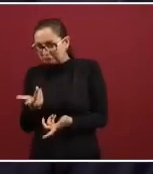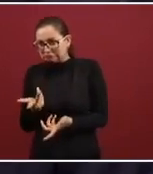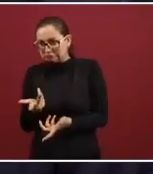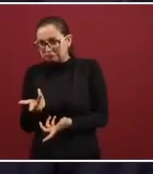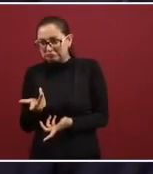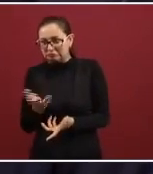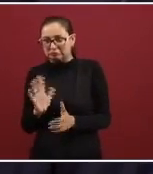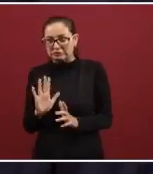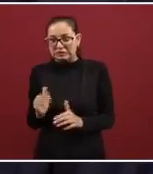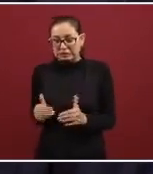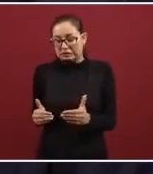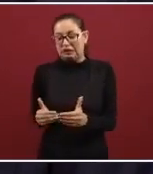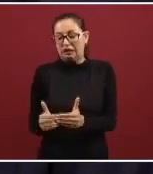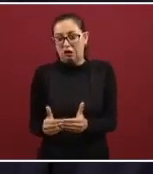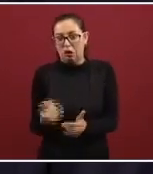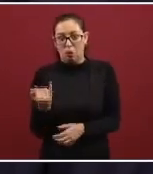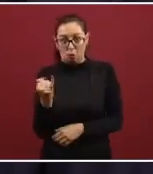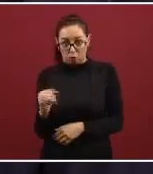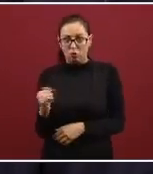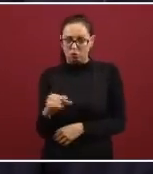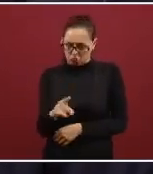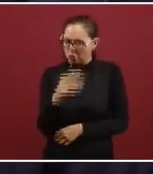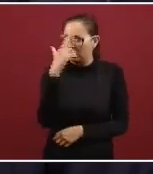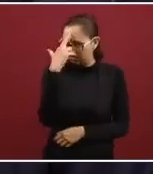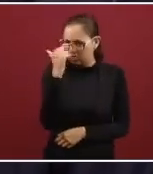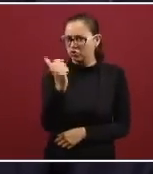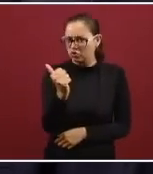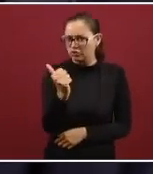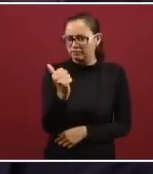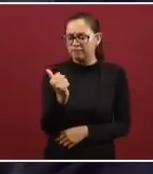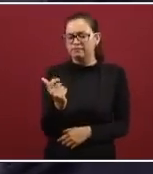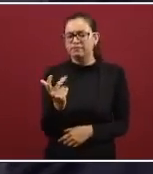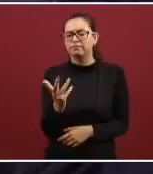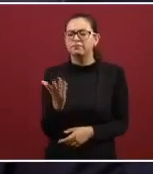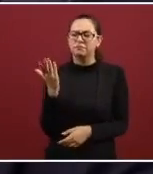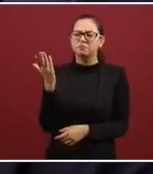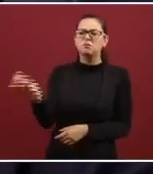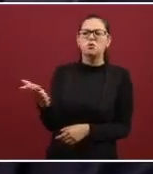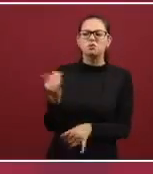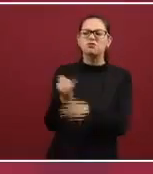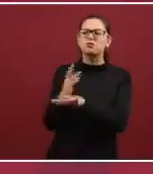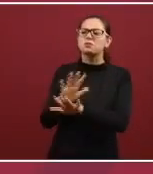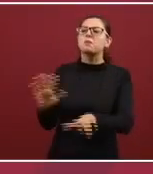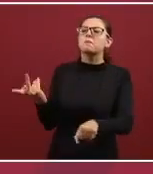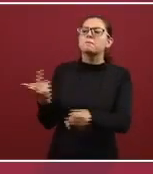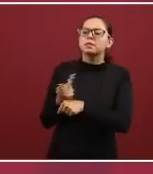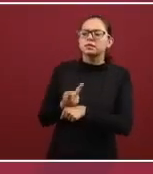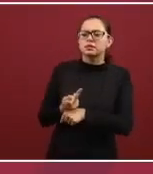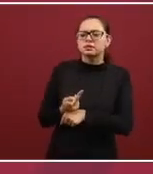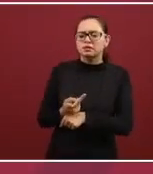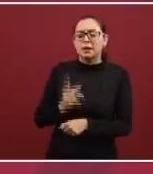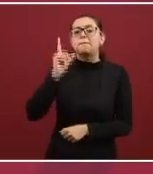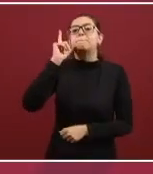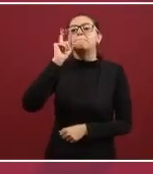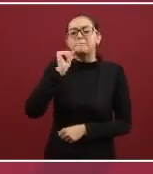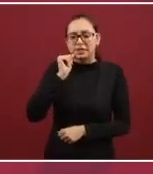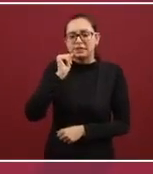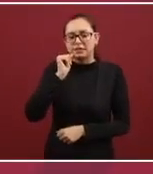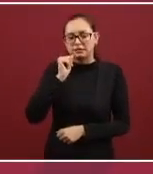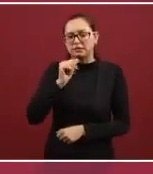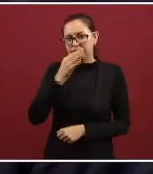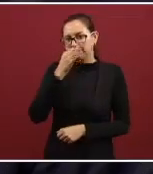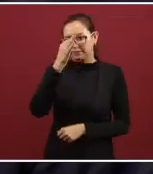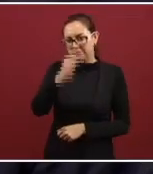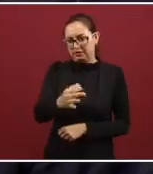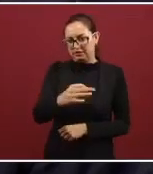Ya está terminando junio, tienes razón, y vamos a pedir el informe y mañana yo les